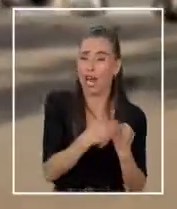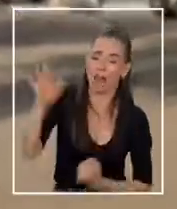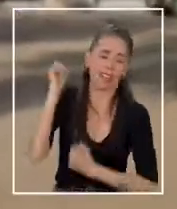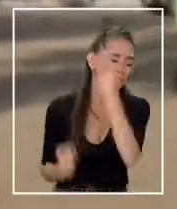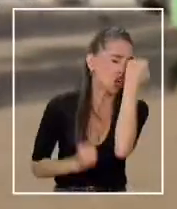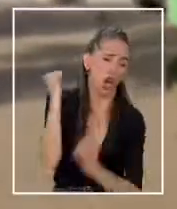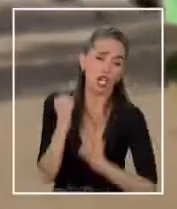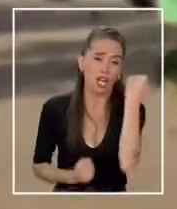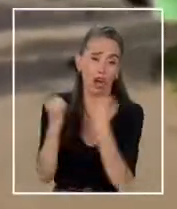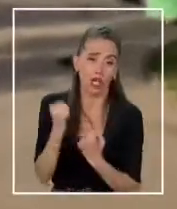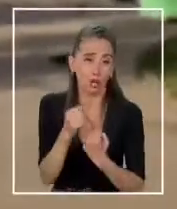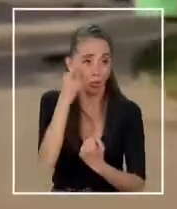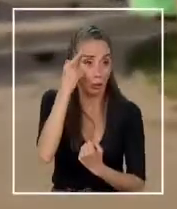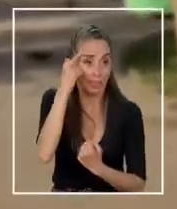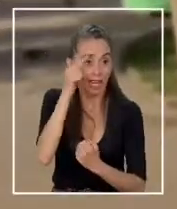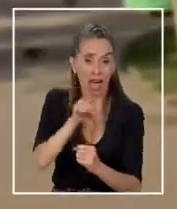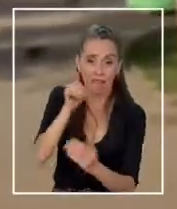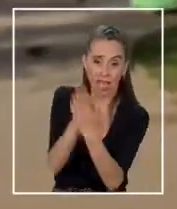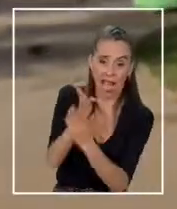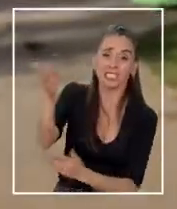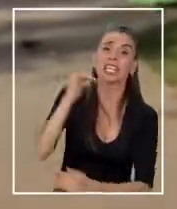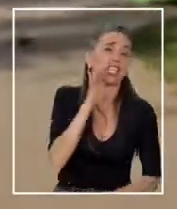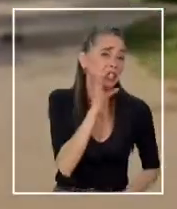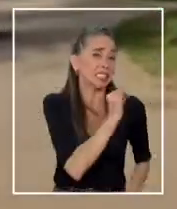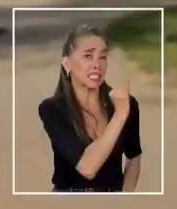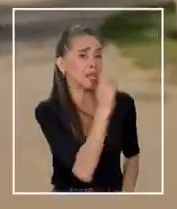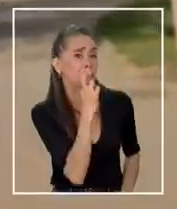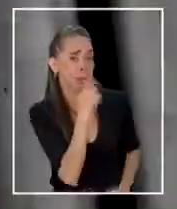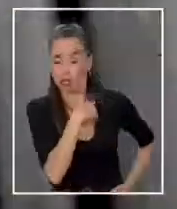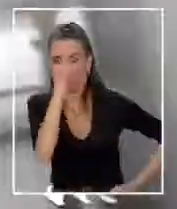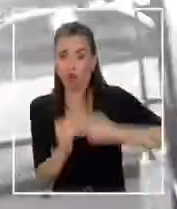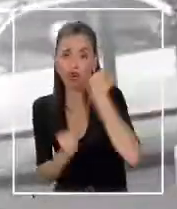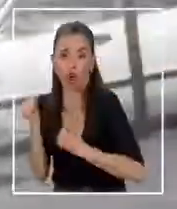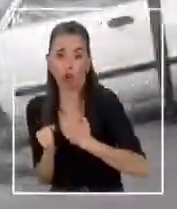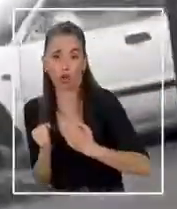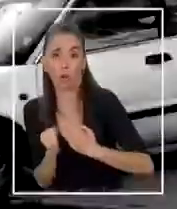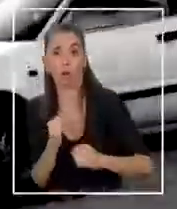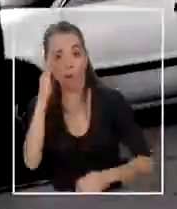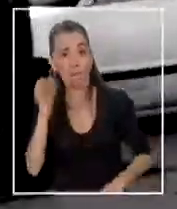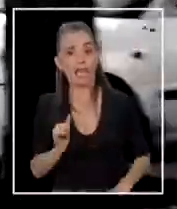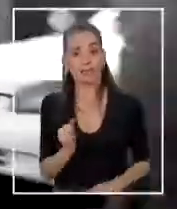corra. Y usted ya sabe dónde tiene que llegar. Sí, papá, le dije yo, sí, yo voy a correr.